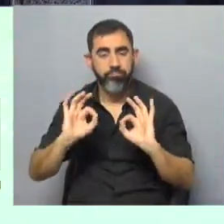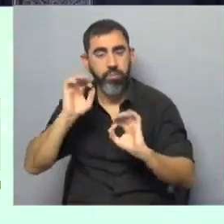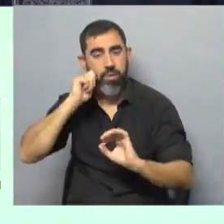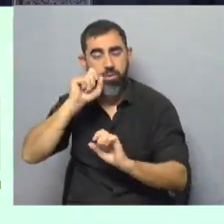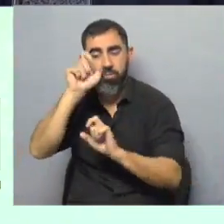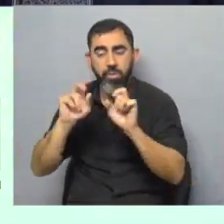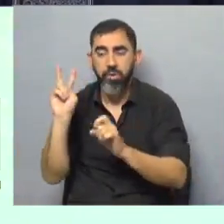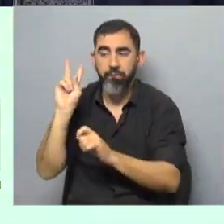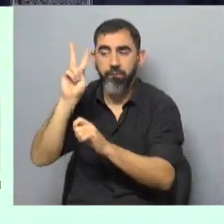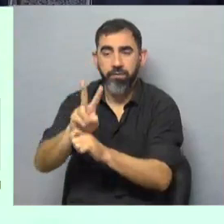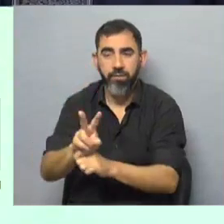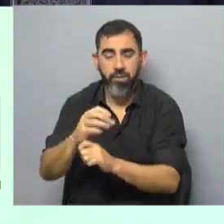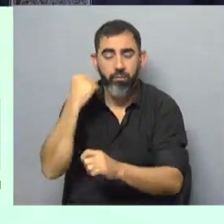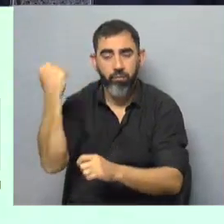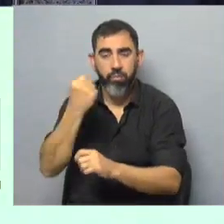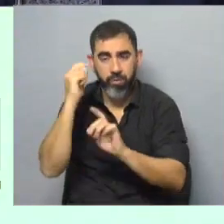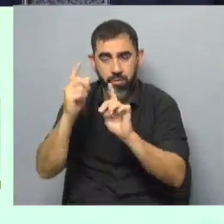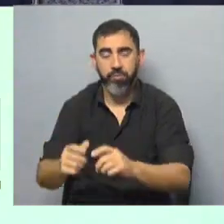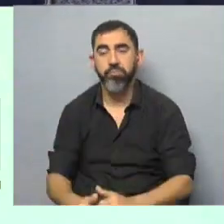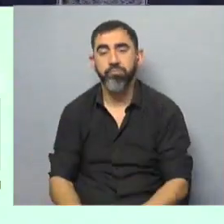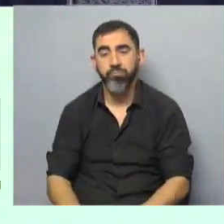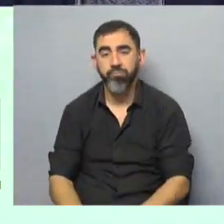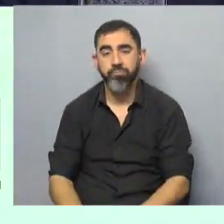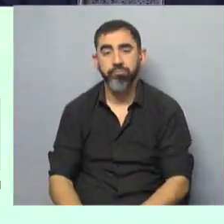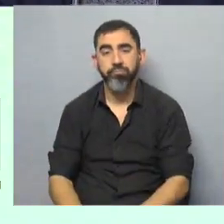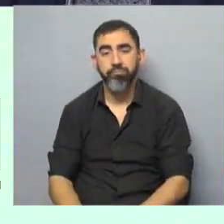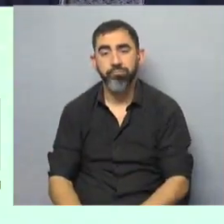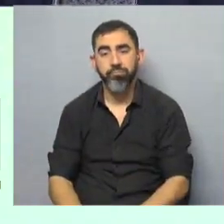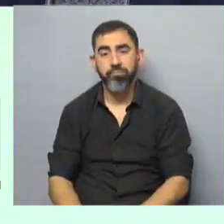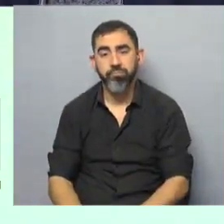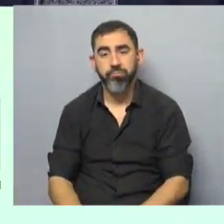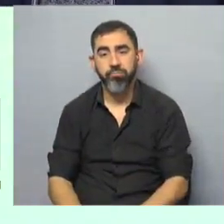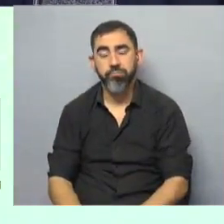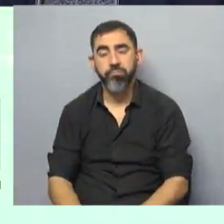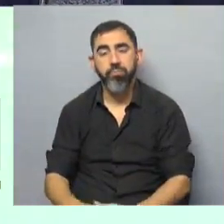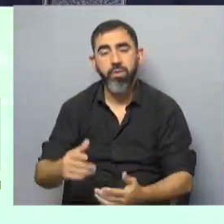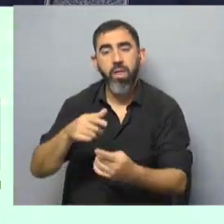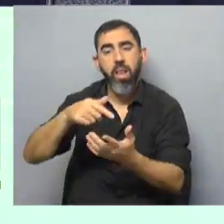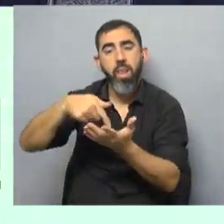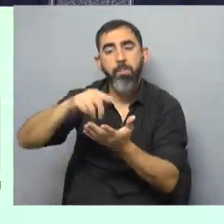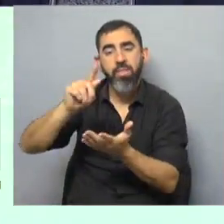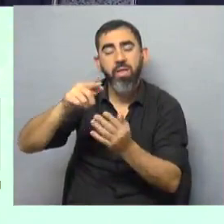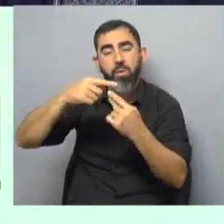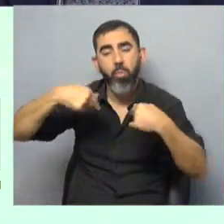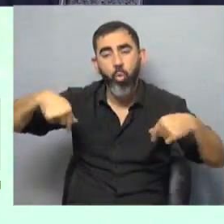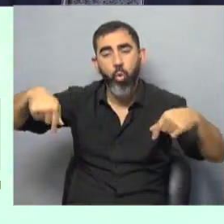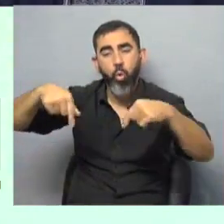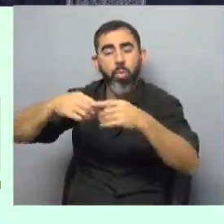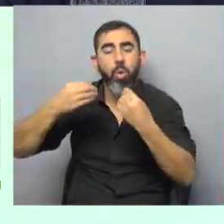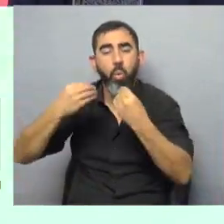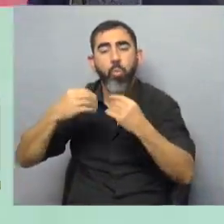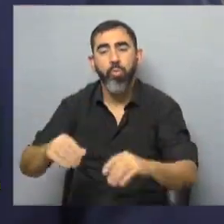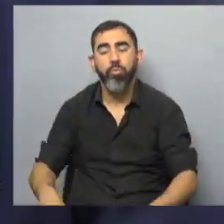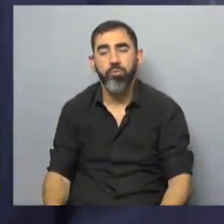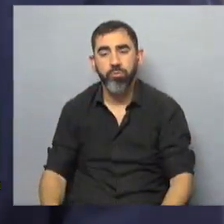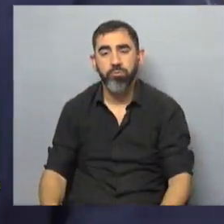venga a visitarlo es esencial. En el medio existirá esta especie de ronda que cómo va a estar constituida, contémosle un poco a la gente.